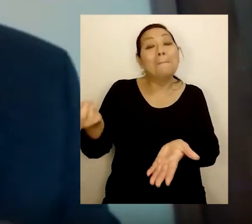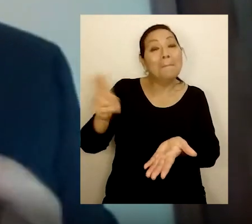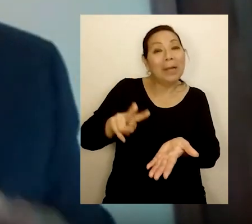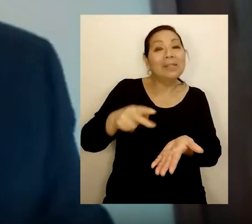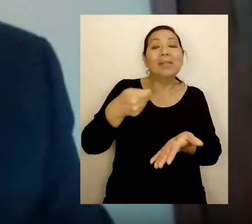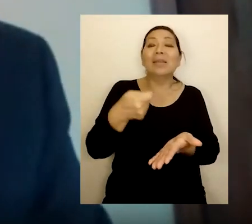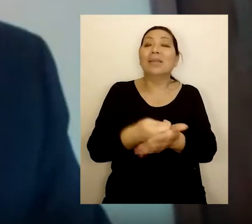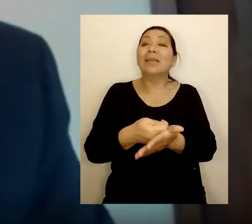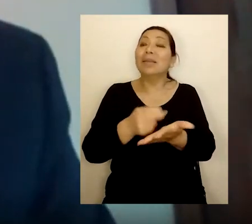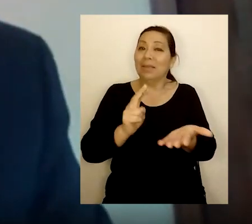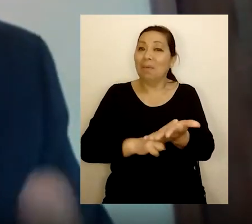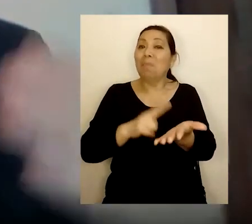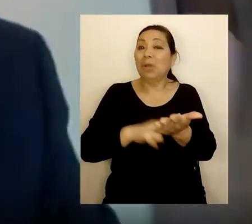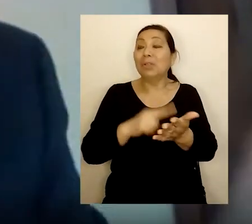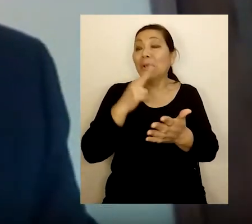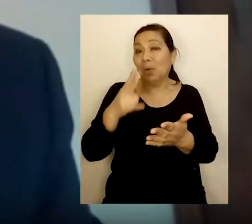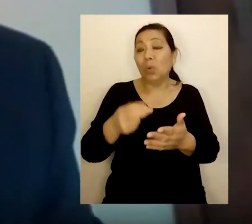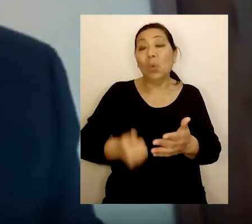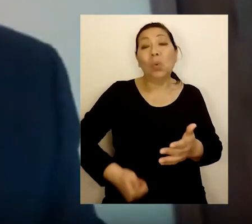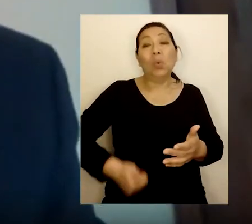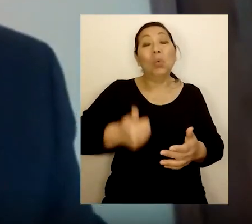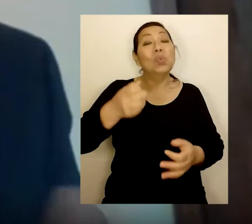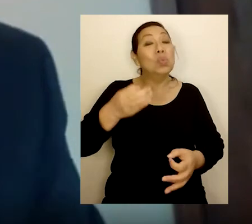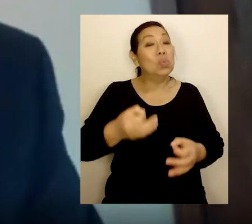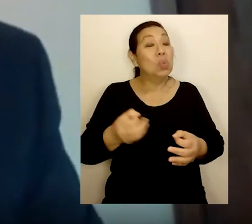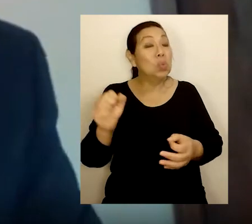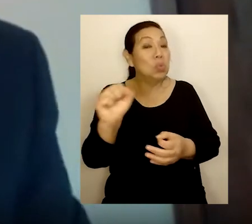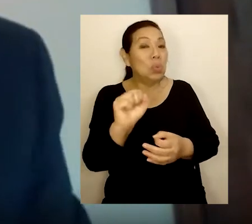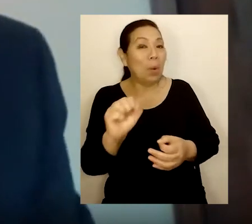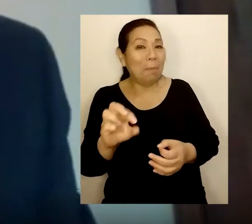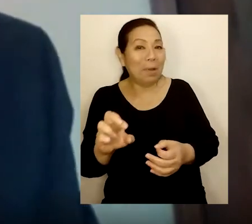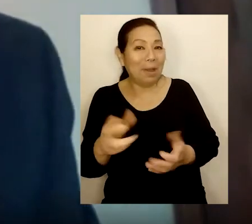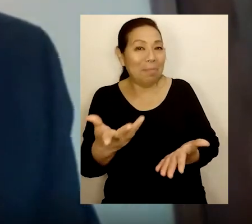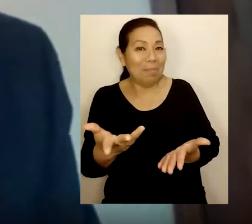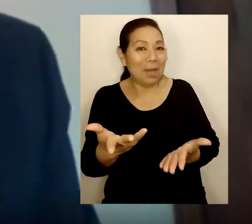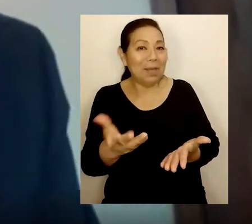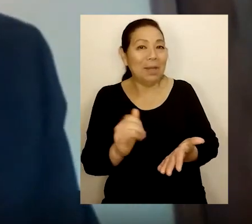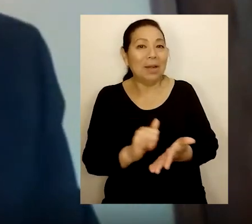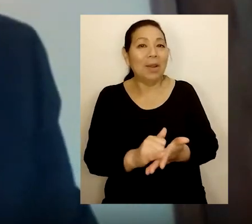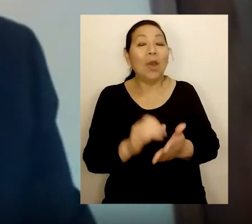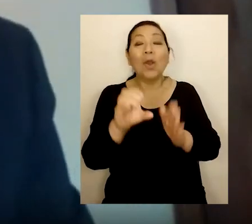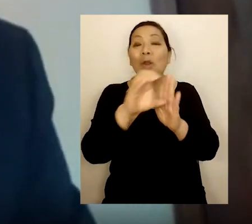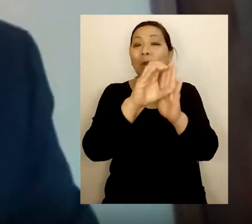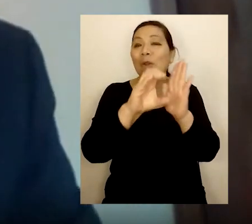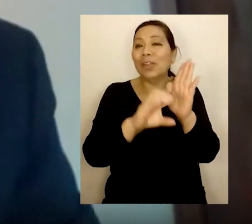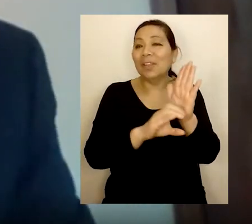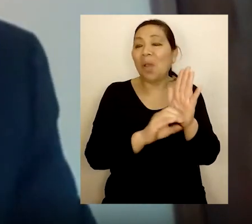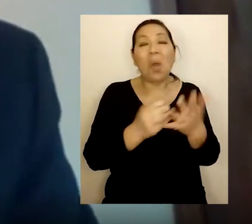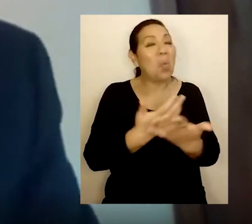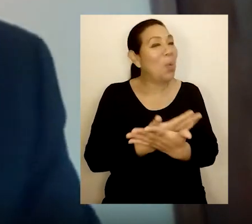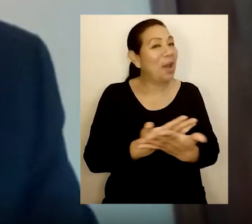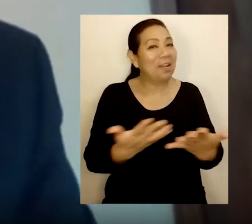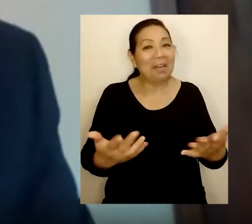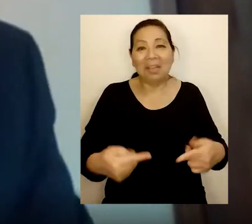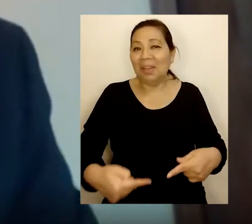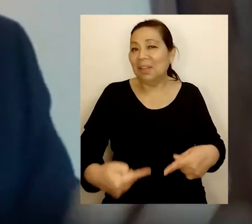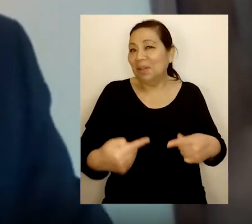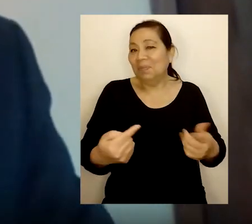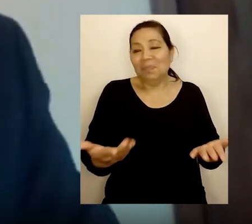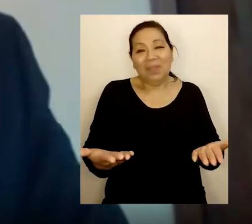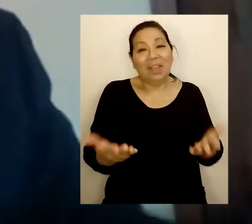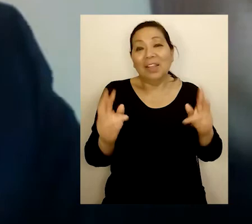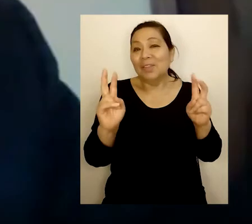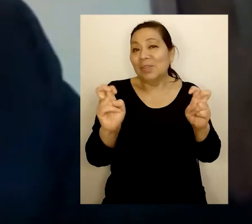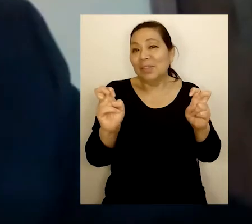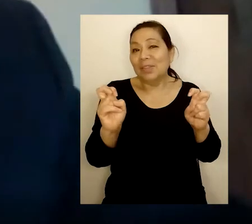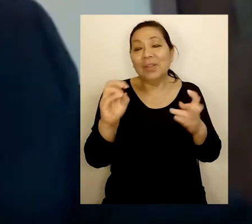impuestos. Este tema ya lo vio la Corte Suprema. Entonces, en sede constitucional no hay nada que discutir. Es